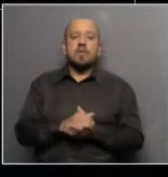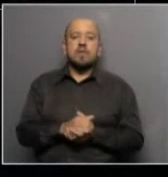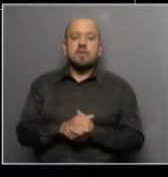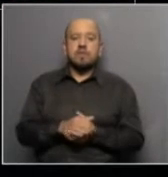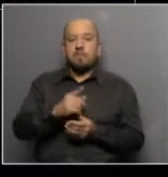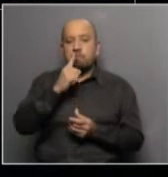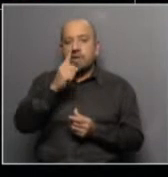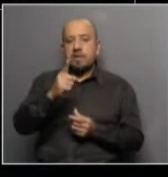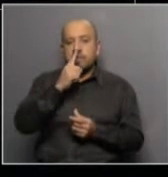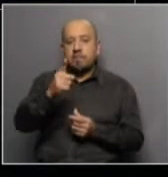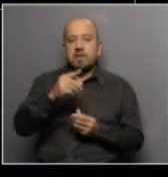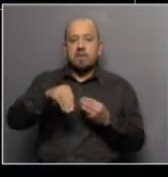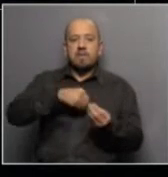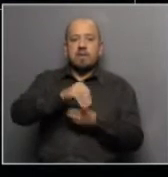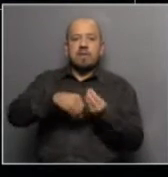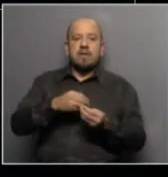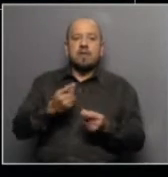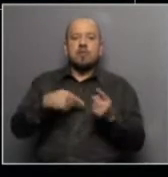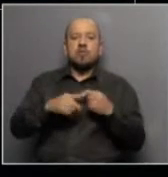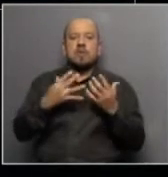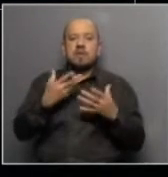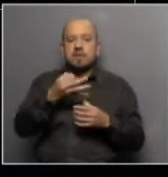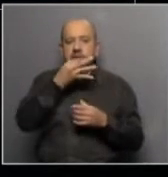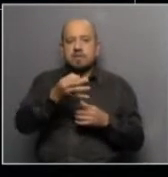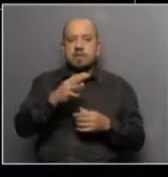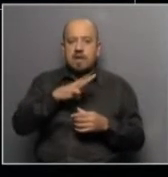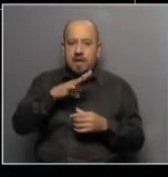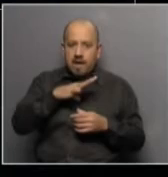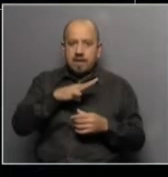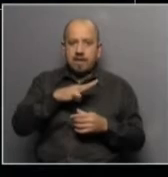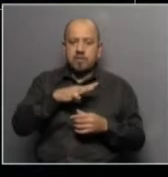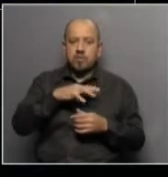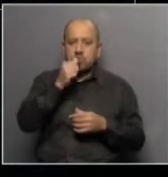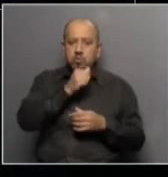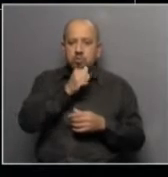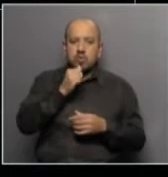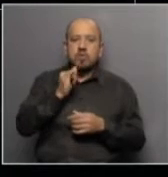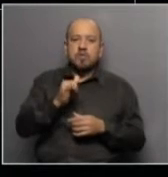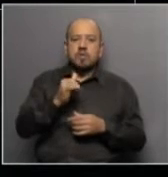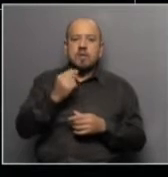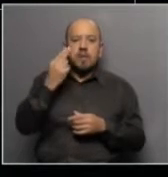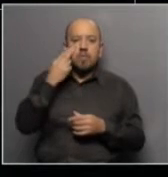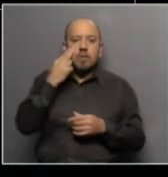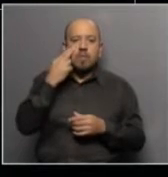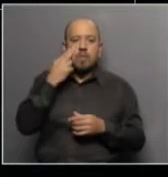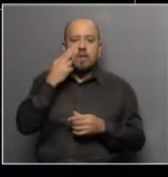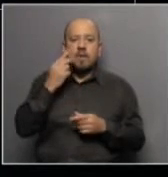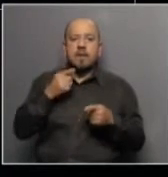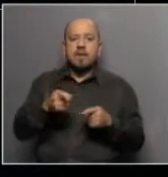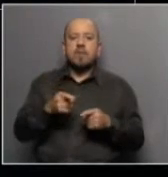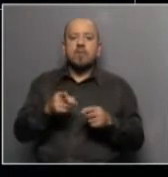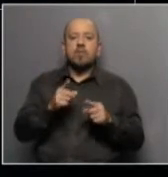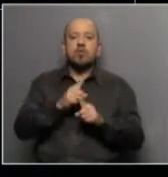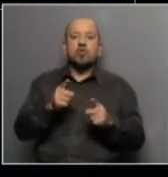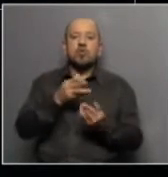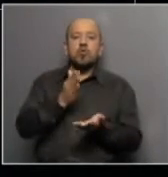Miles. ¿Qué quiere decir? Que hay remedio. El problema es que este tema de no derecho